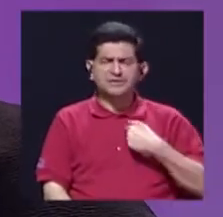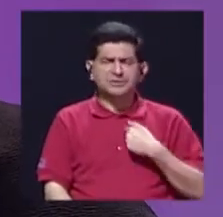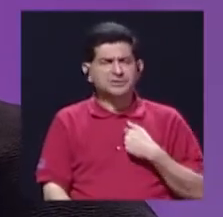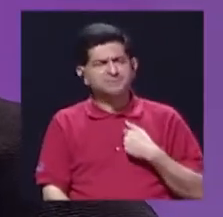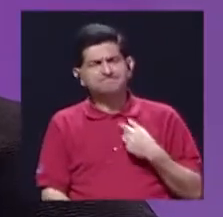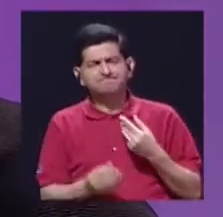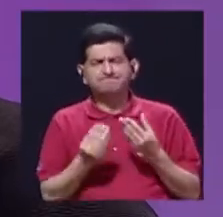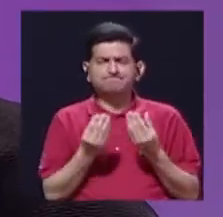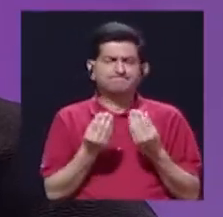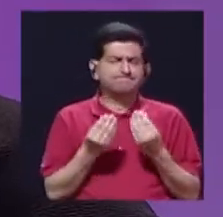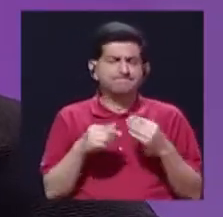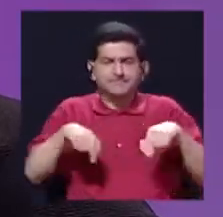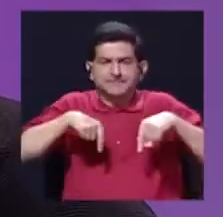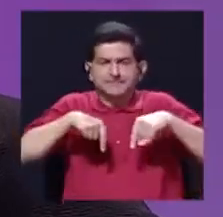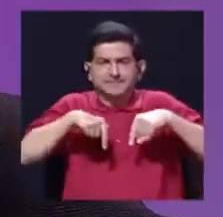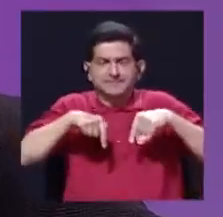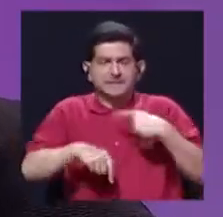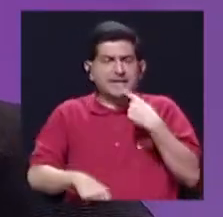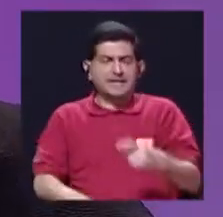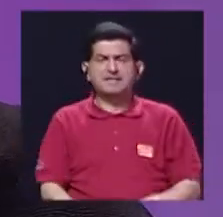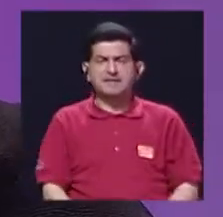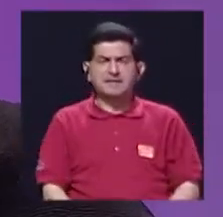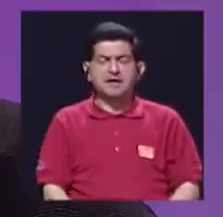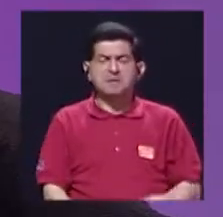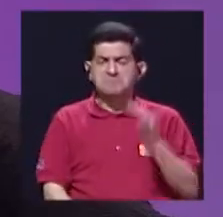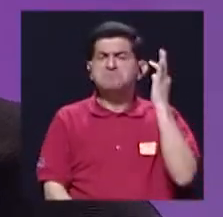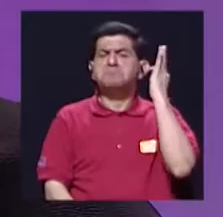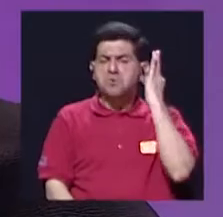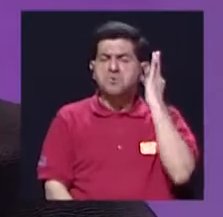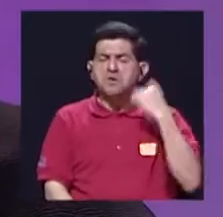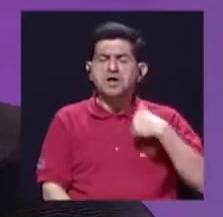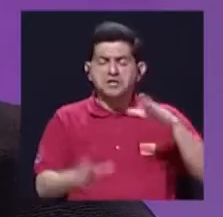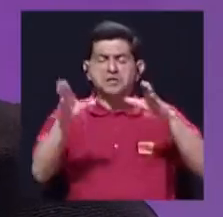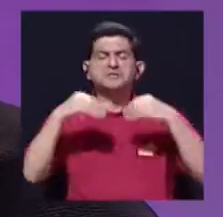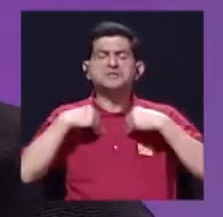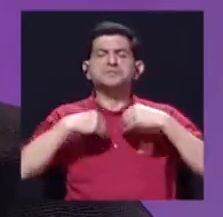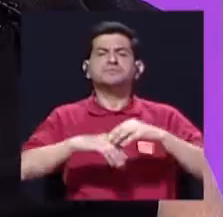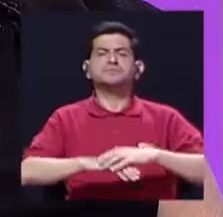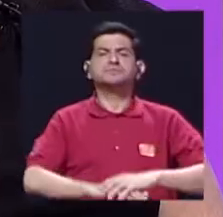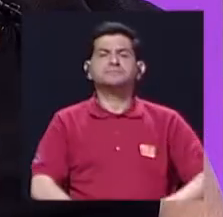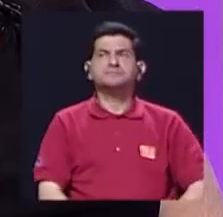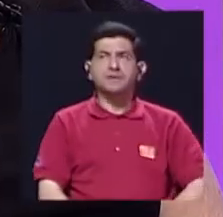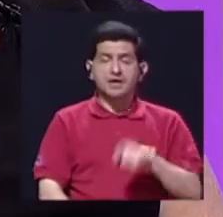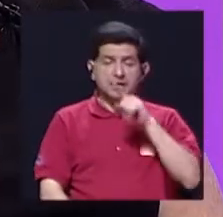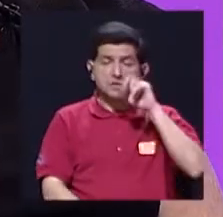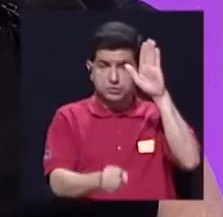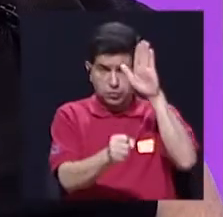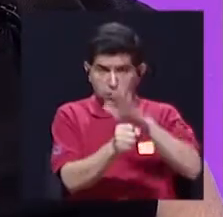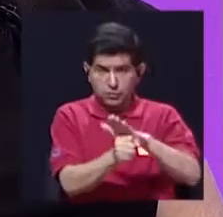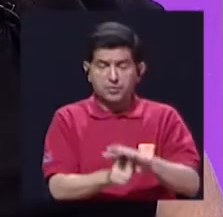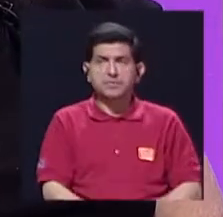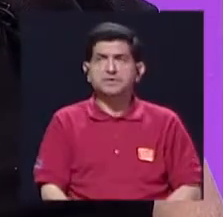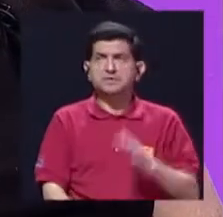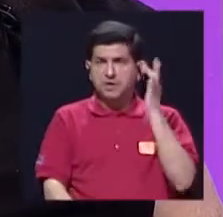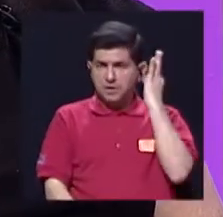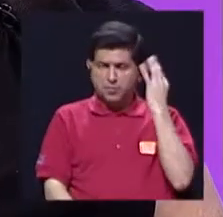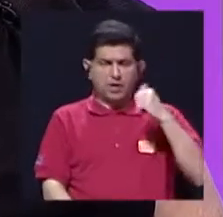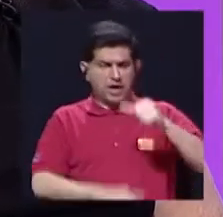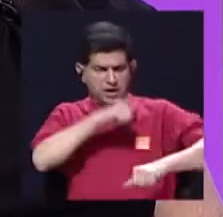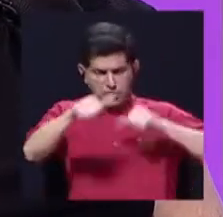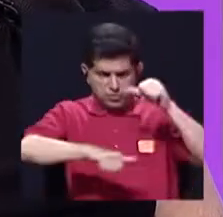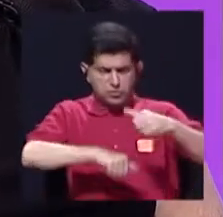me tembló todo el cuerpo, y dije, por las mujeres acepto. Y ese fue el compromiso, y por las mujeres